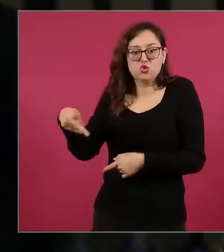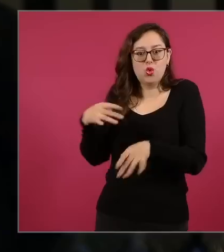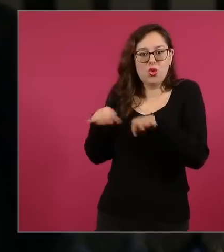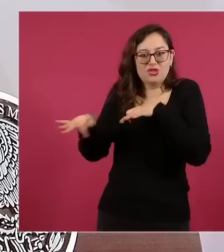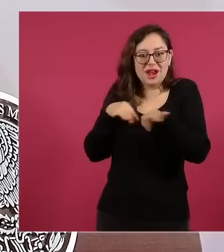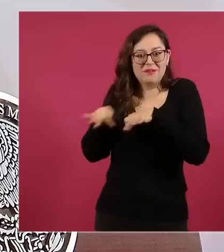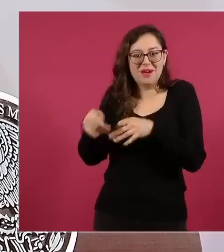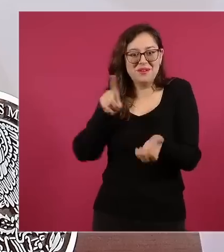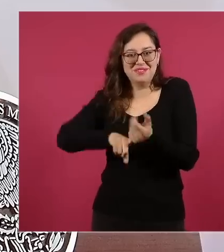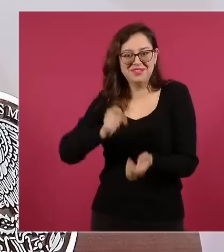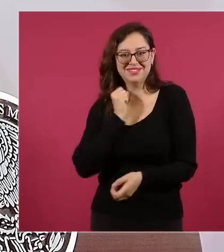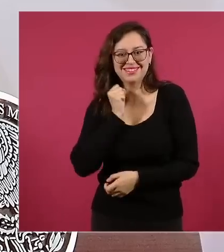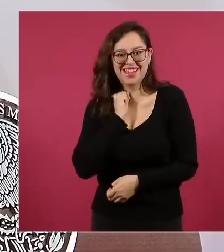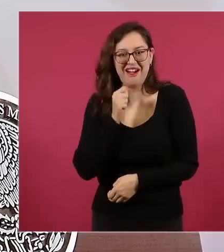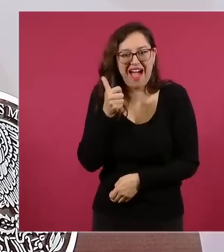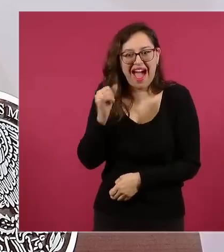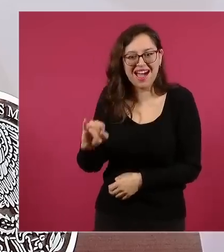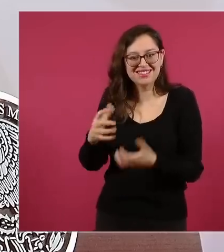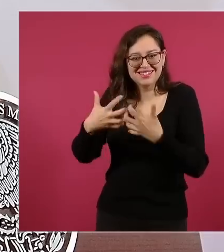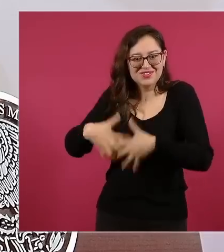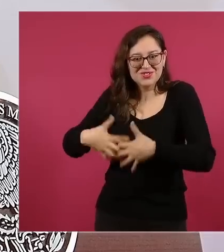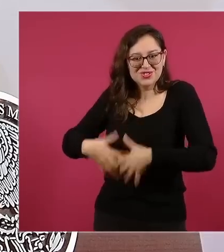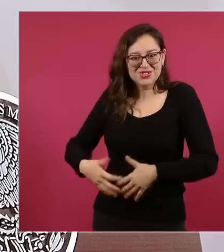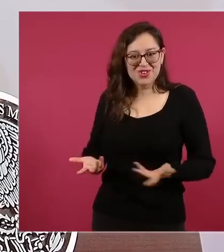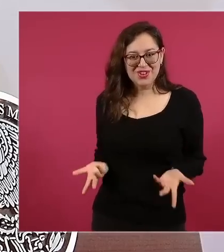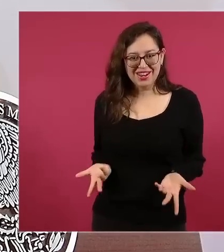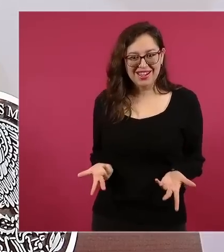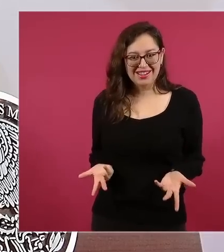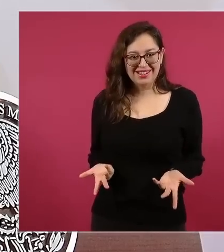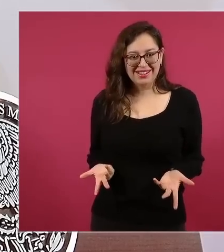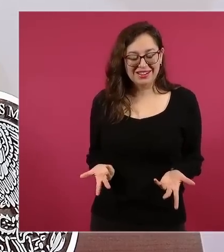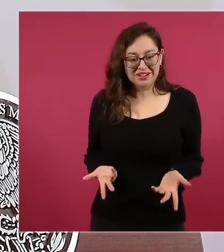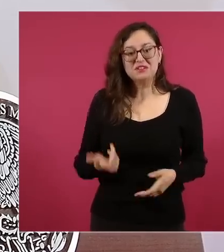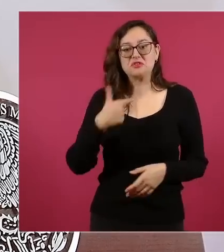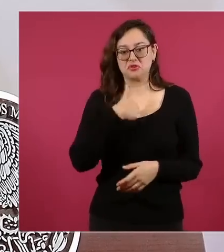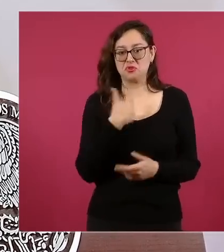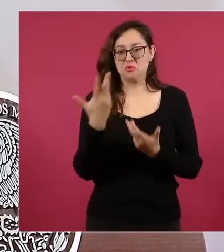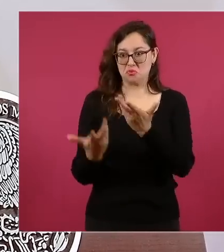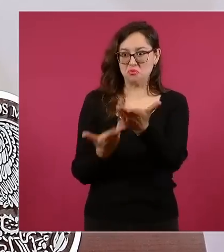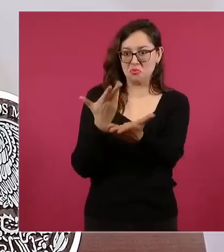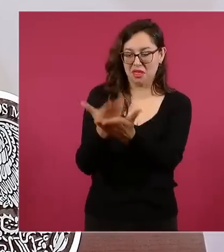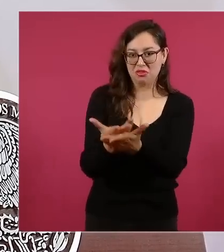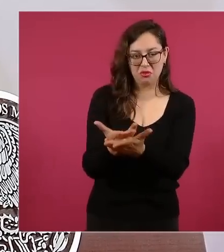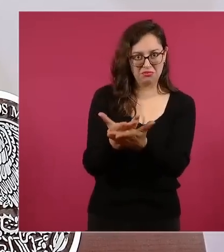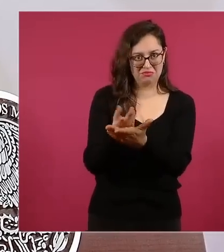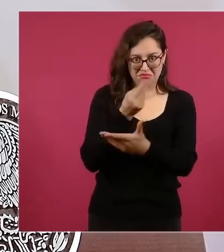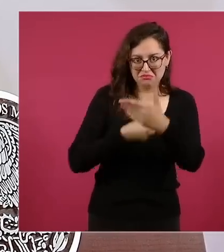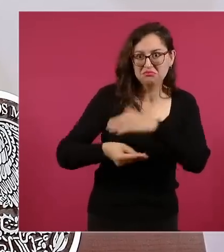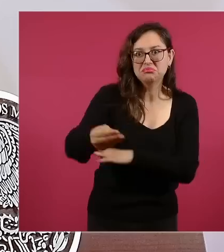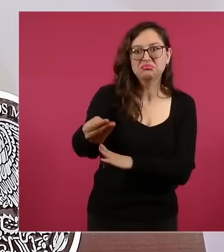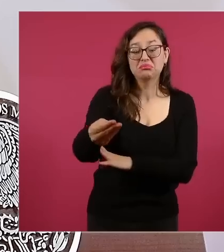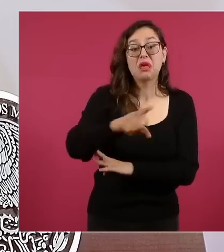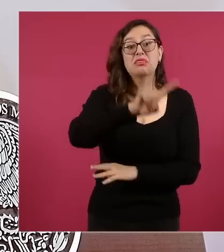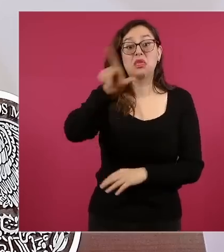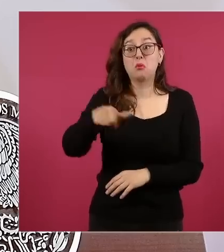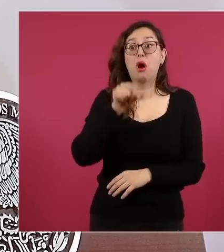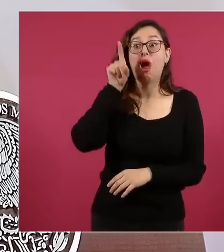Yo envié una iniciativa de reforma a la Constitución y son los legisladores